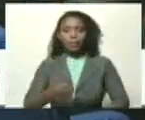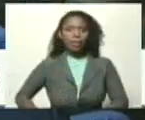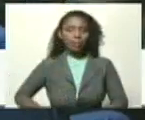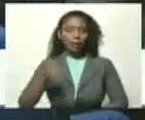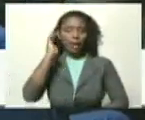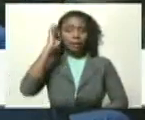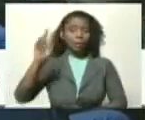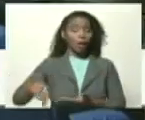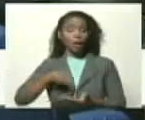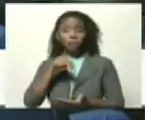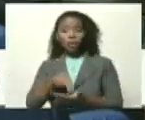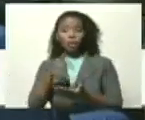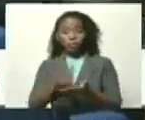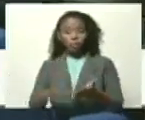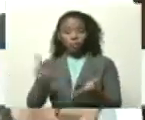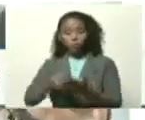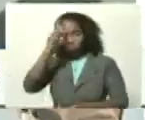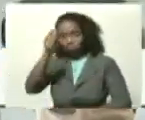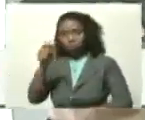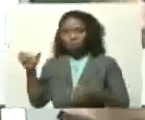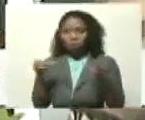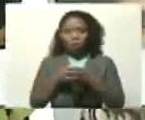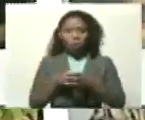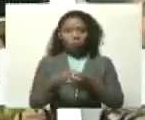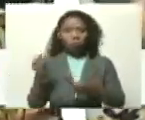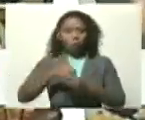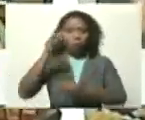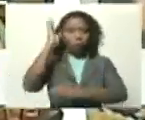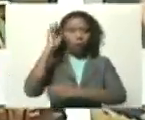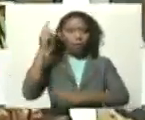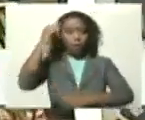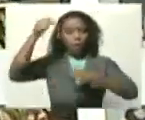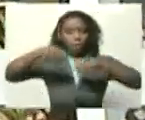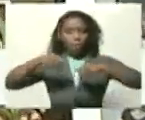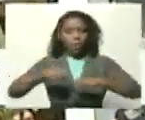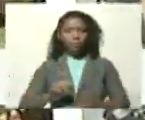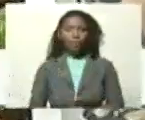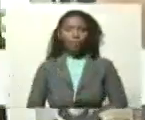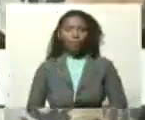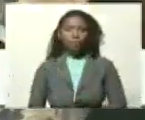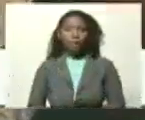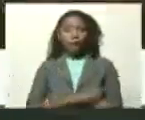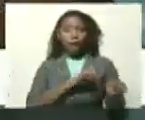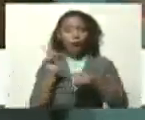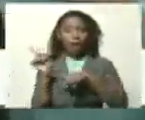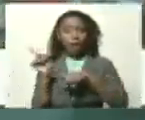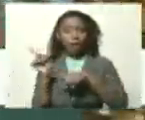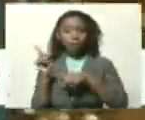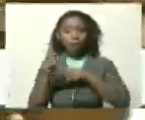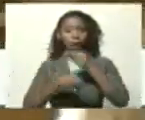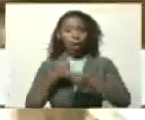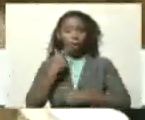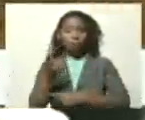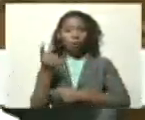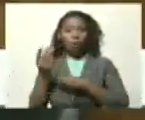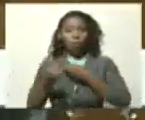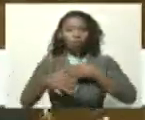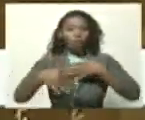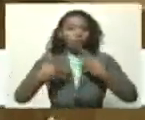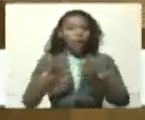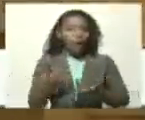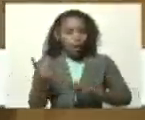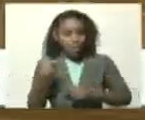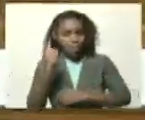Parlamento venezolano ratificado durante la sesión de instalación el día de hoy. Allí esbozará cuáles son las